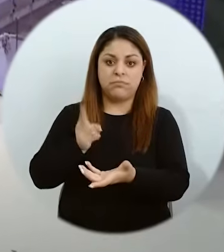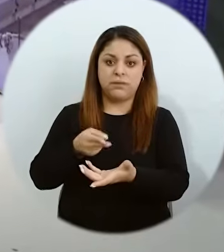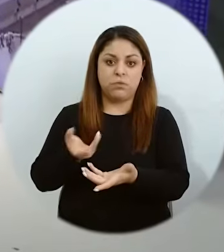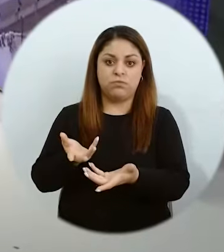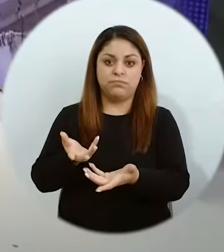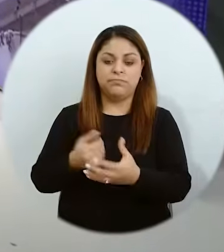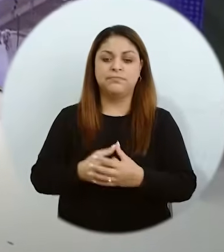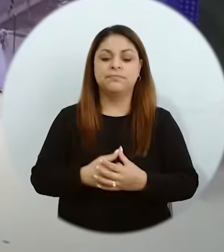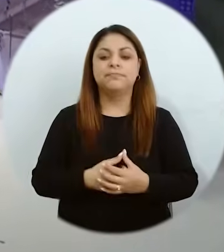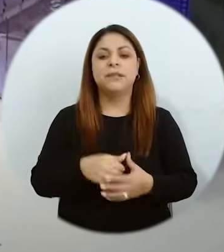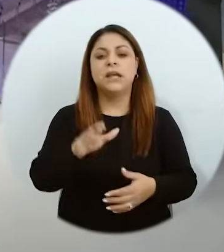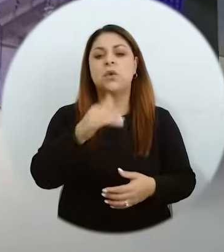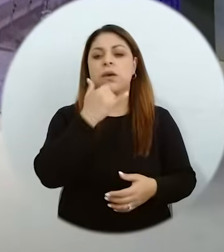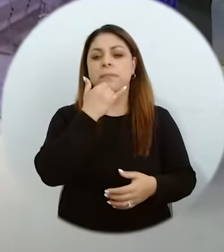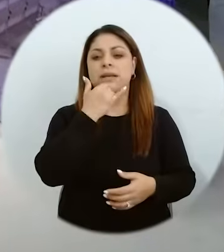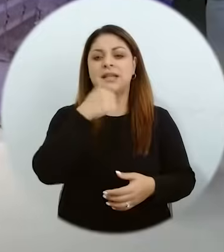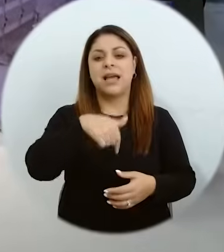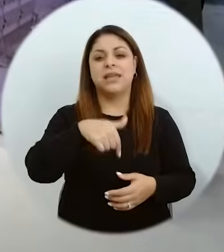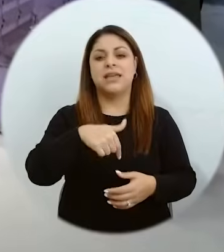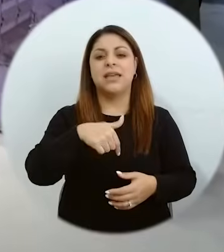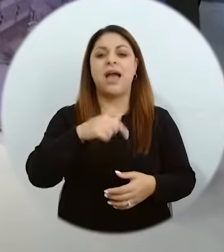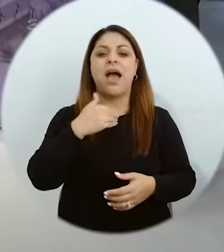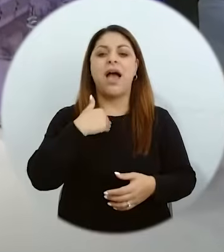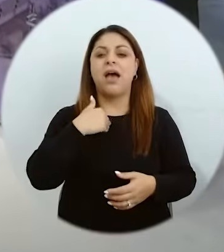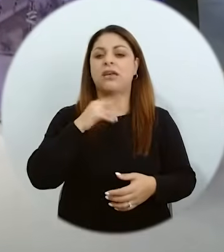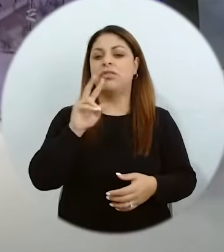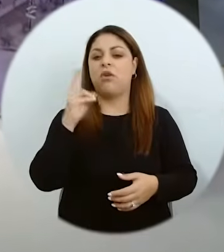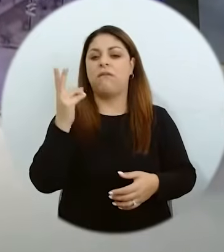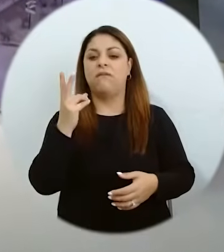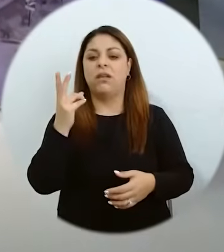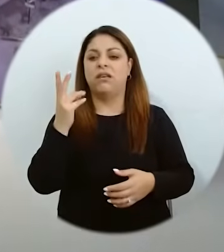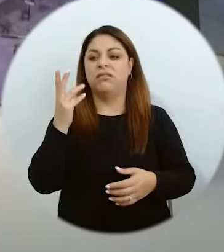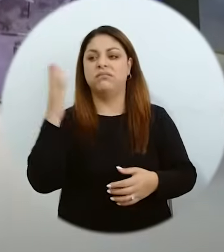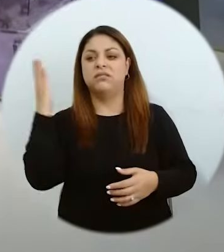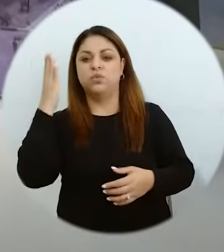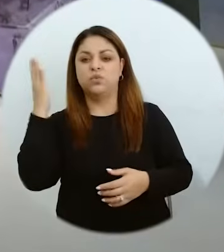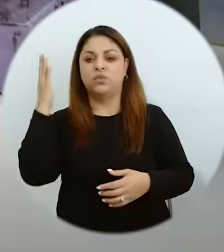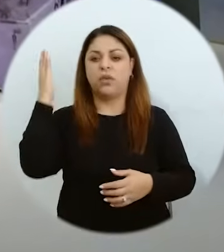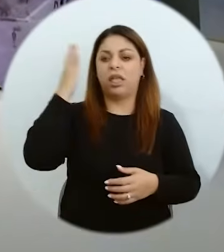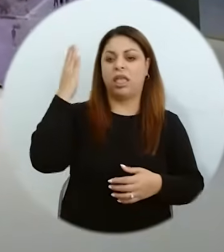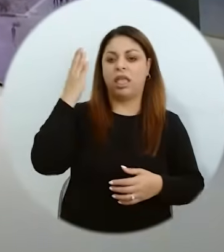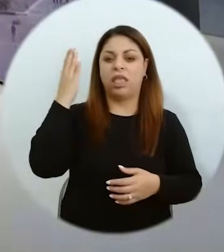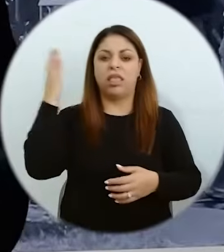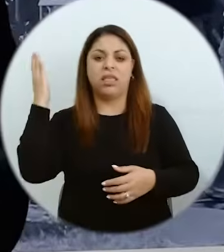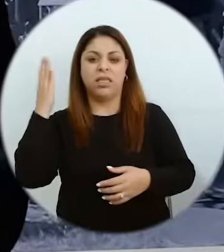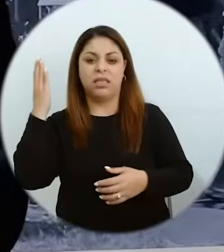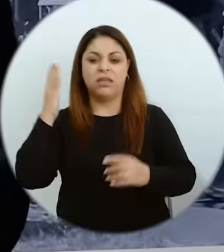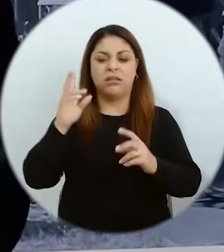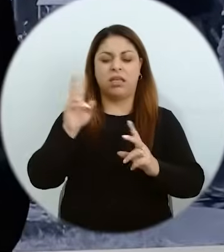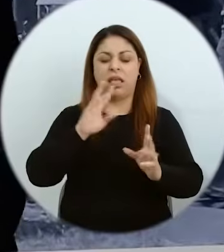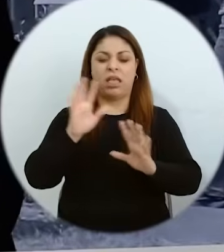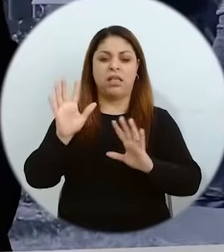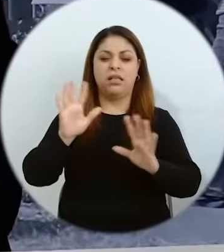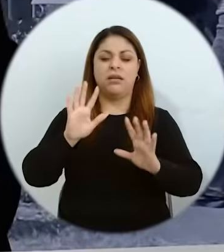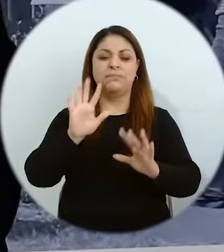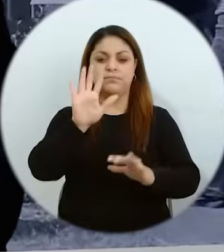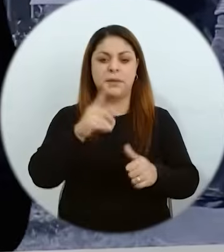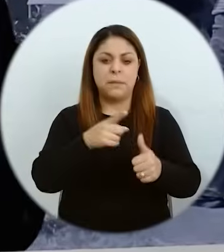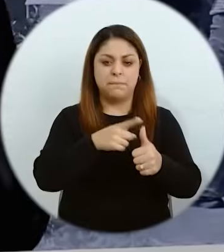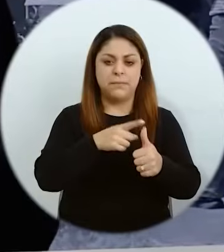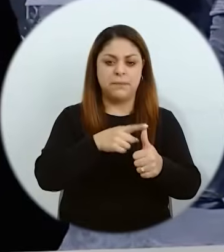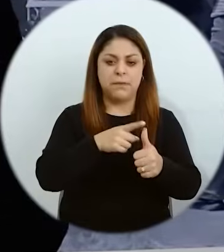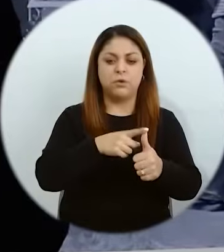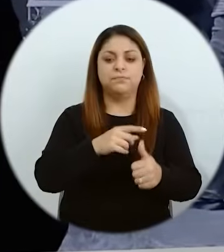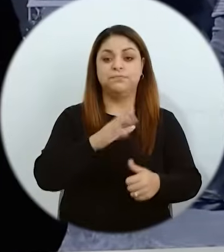mismos recursos. Lo que pasa es que en esta materia hay mucho doble discurso desde el punto de vista político. Bueno, en primer